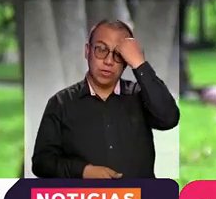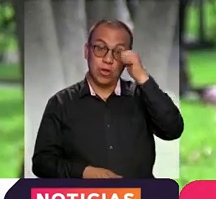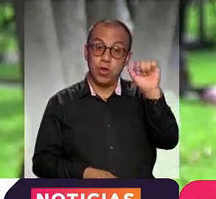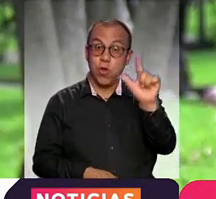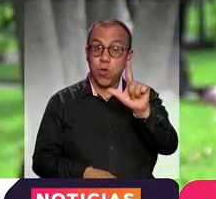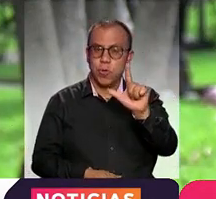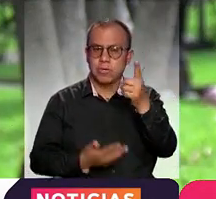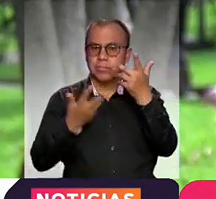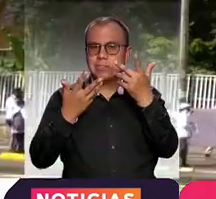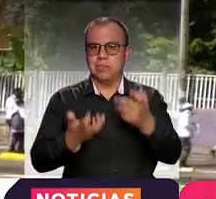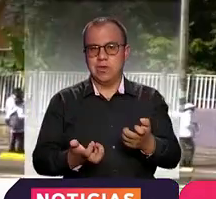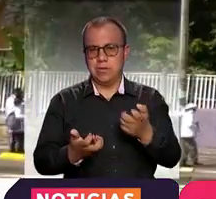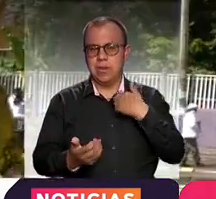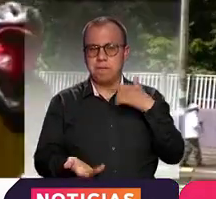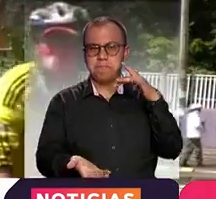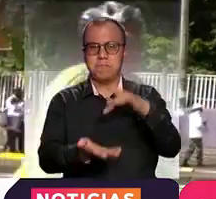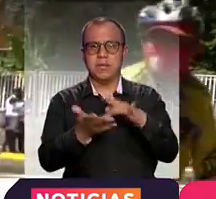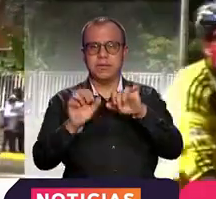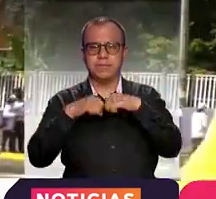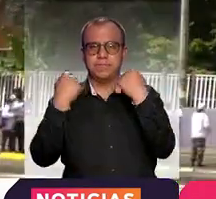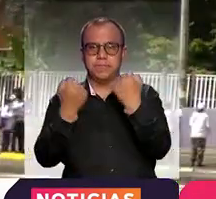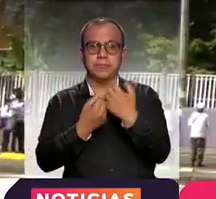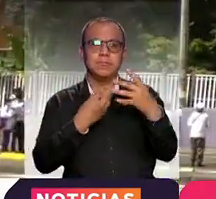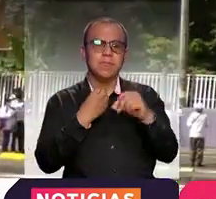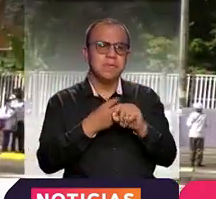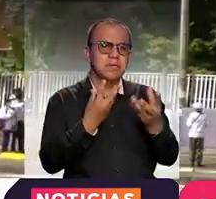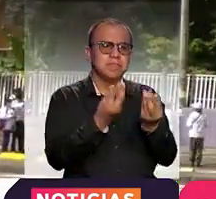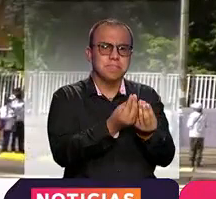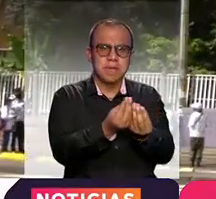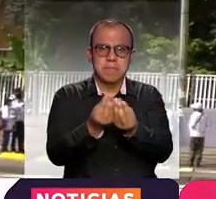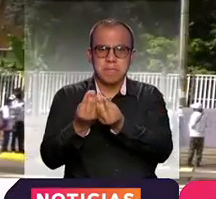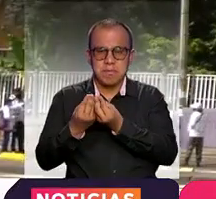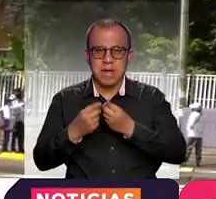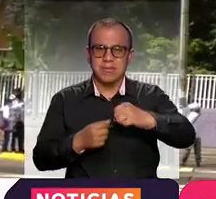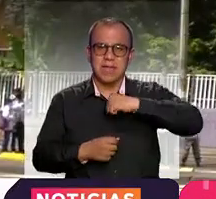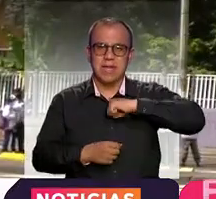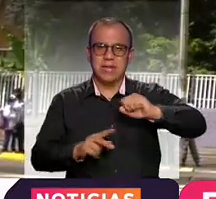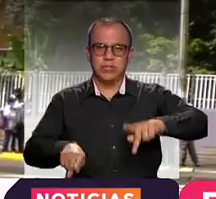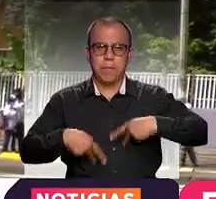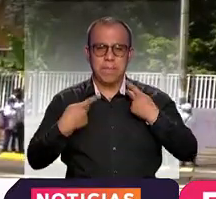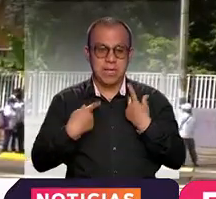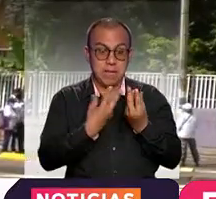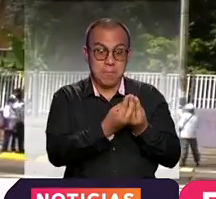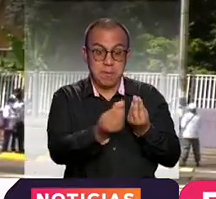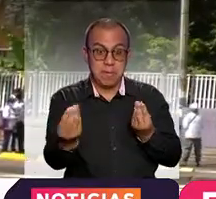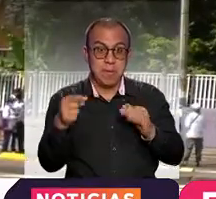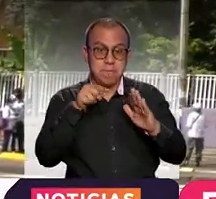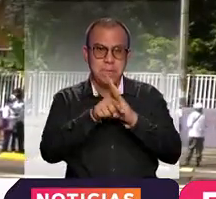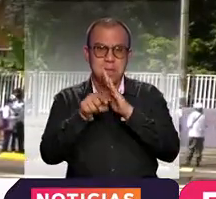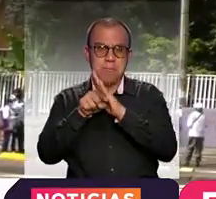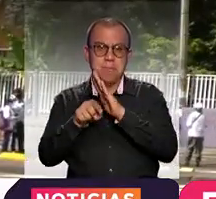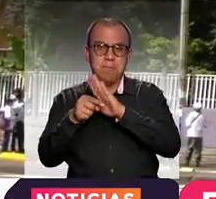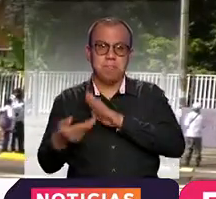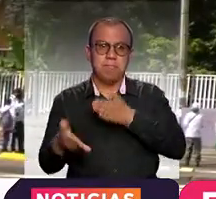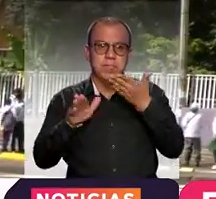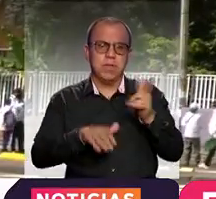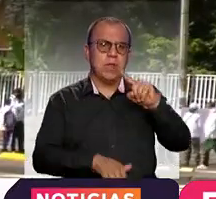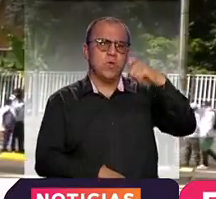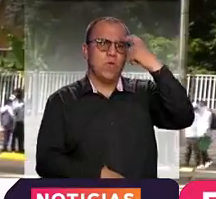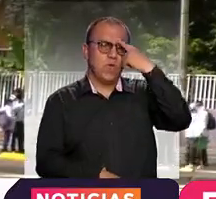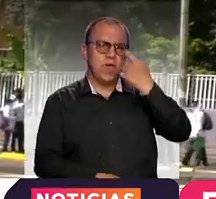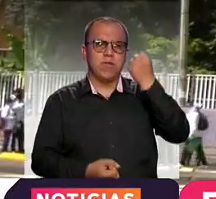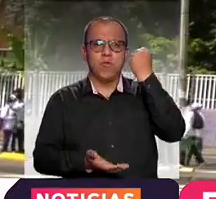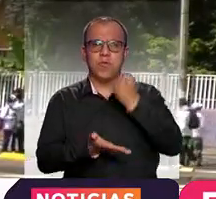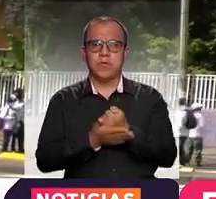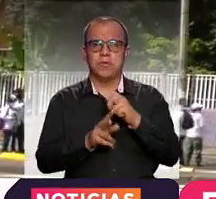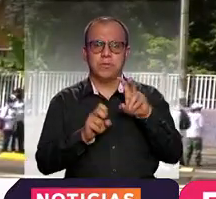mismo regresamos. Sobre las masacres, es decir, el derecho a la vida, llamar la atención sobre que el gobierno está en la obligación de